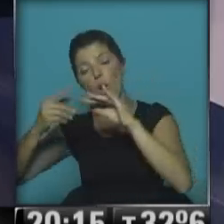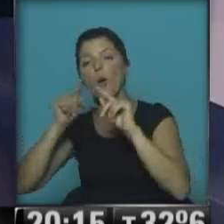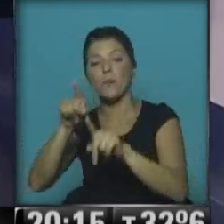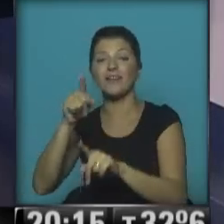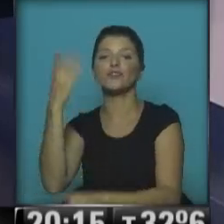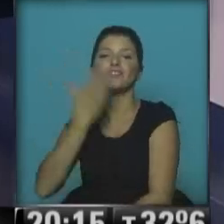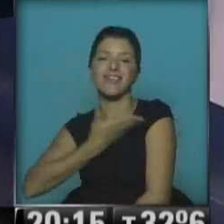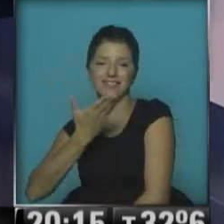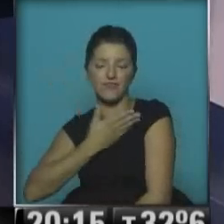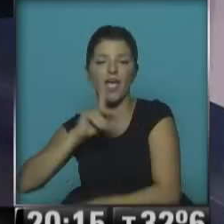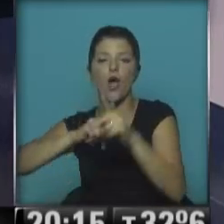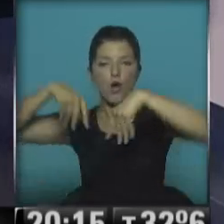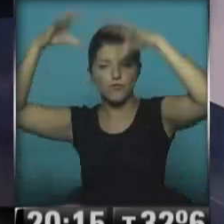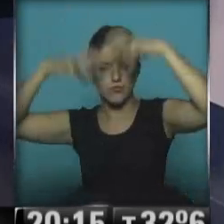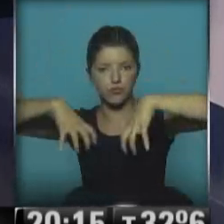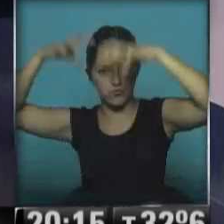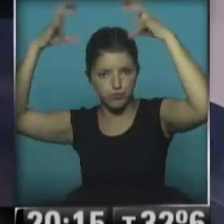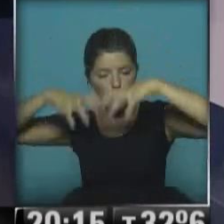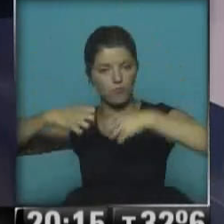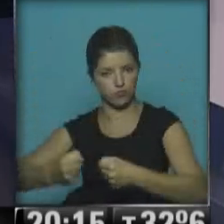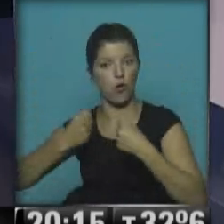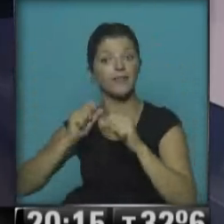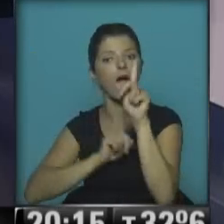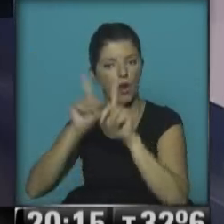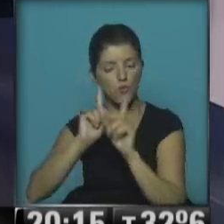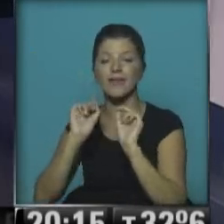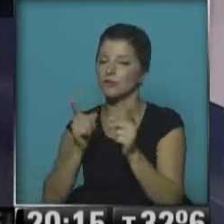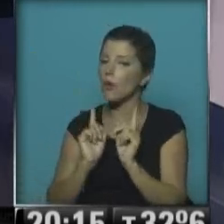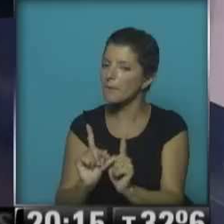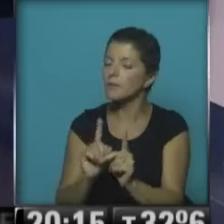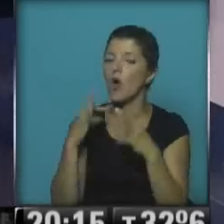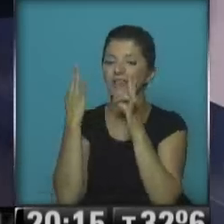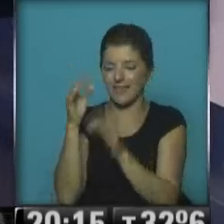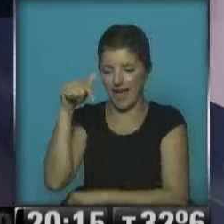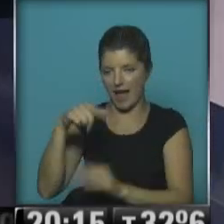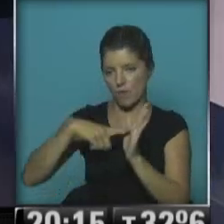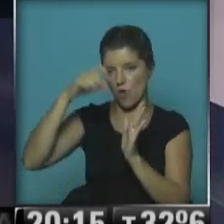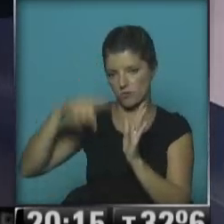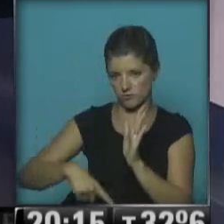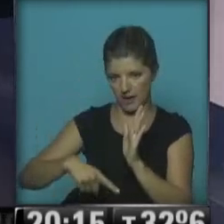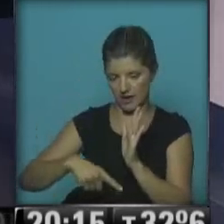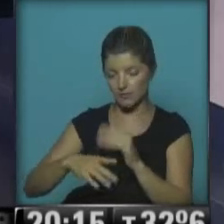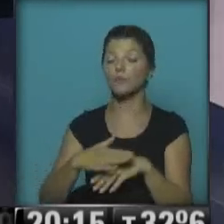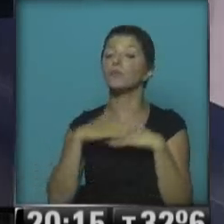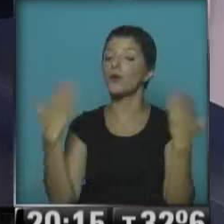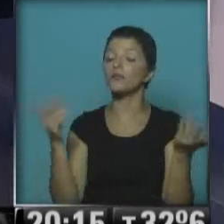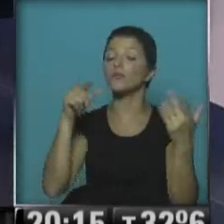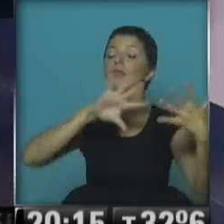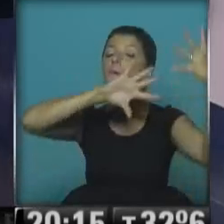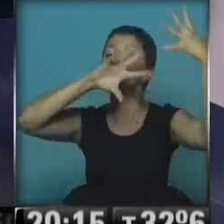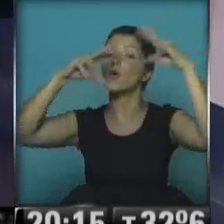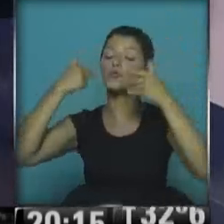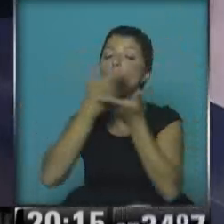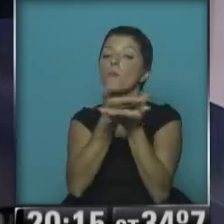a estar afectado por tormentas, algunas localmente muy fuertes, y el mal tiempo llegará aquí también a la ciudad de Buenos Aires. Por lo tanto, el pronóstico nos